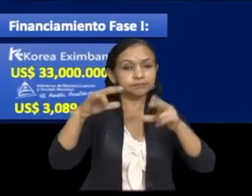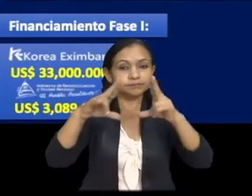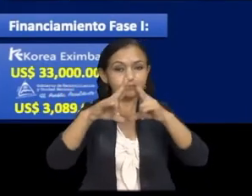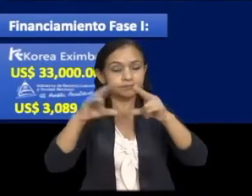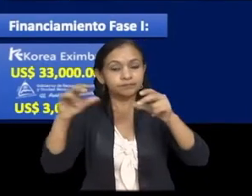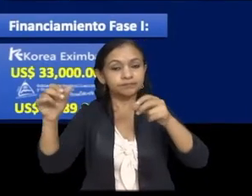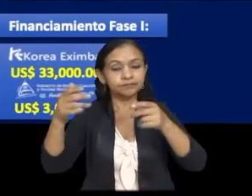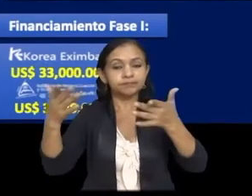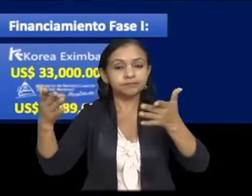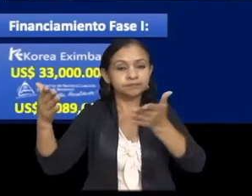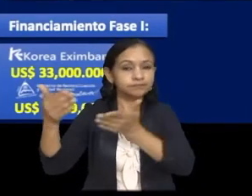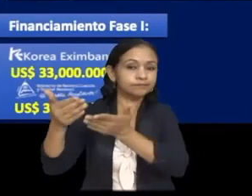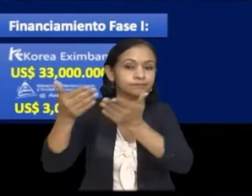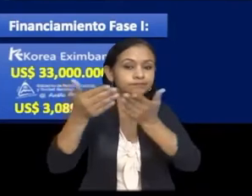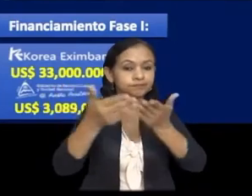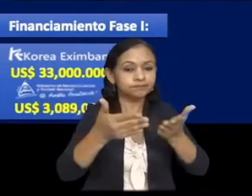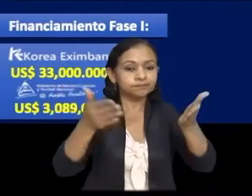¿no?